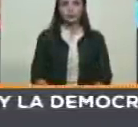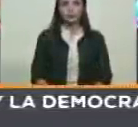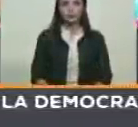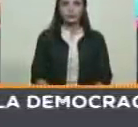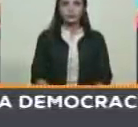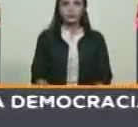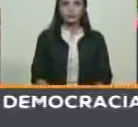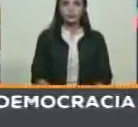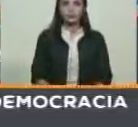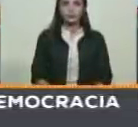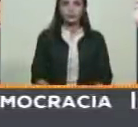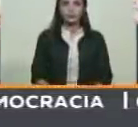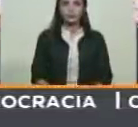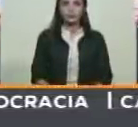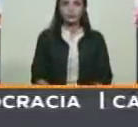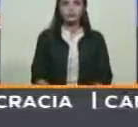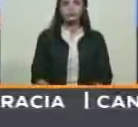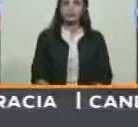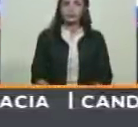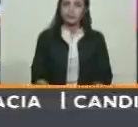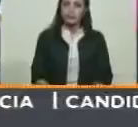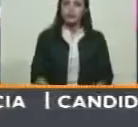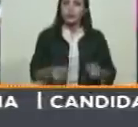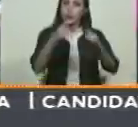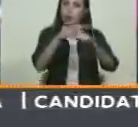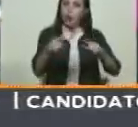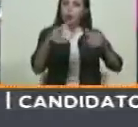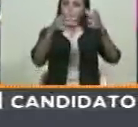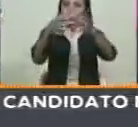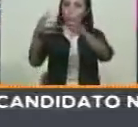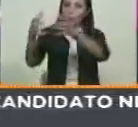quiero saludar al gran polo patriótico